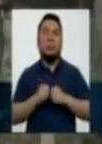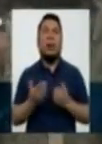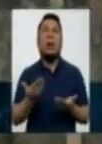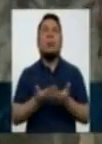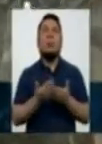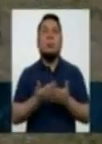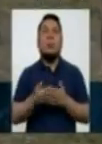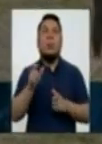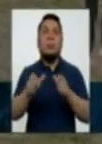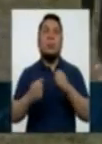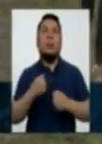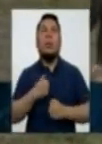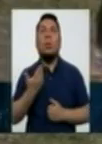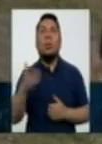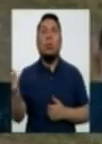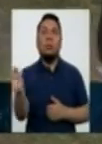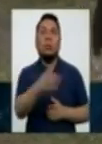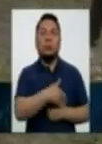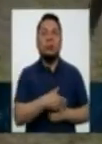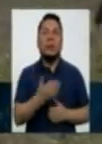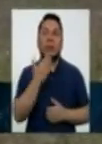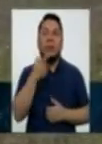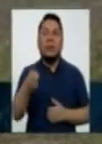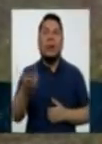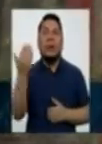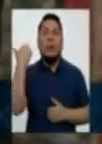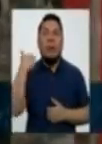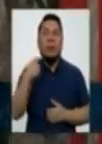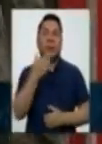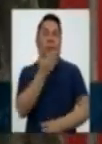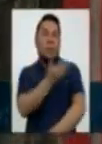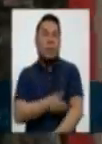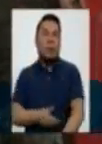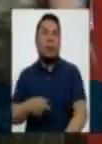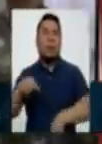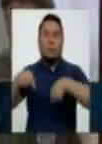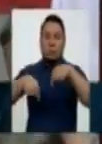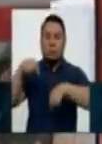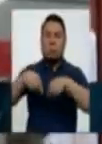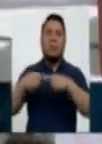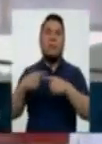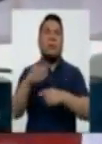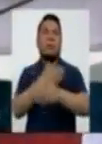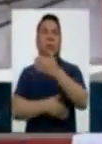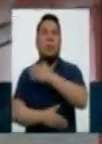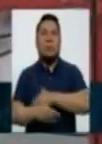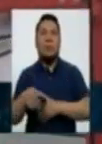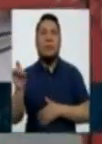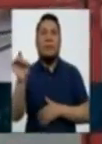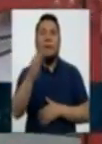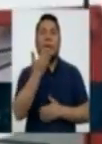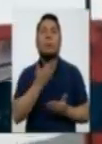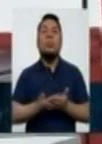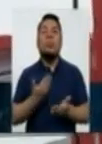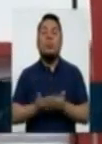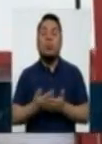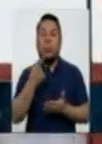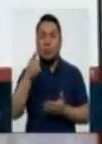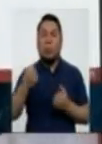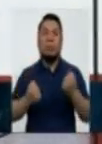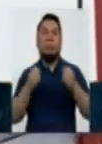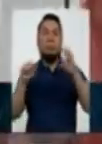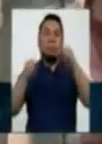combatientes heridos en guerra, quienes recorrieron 5 kilómetros y surcaron 15 obstáculos pese a sus